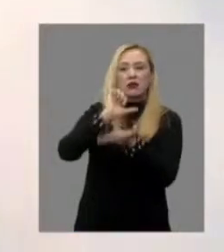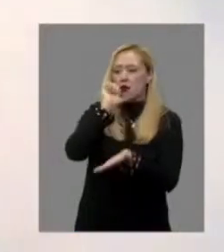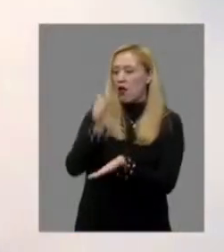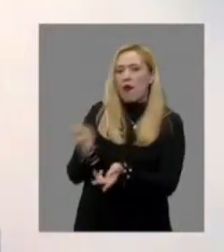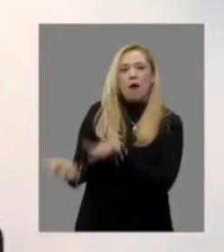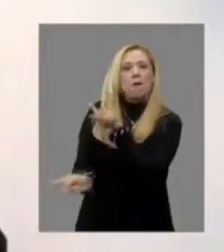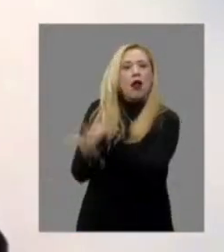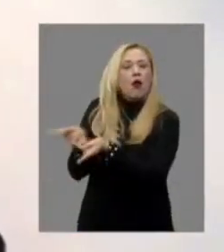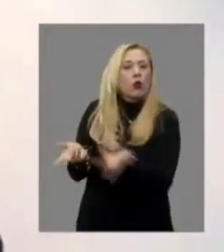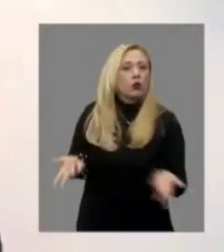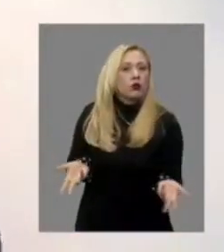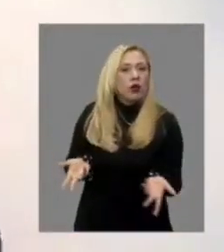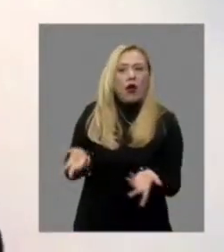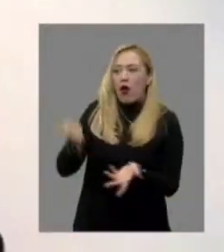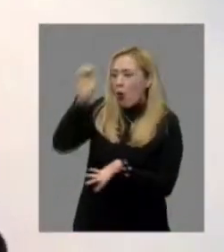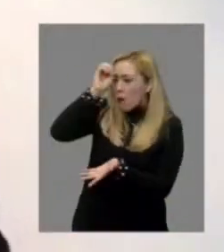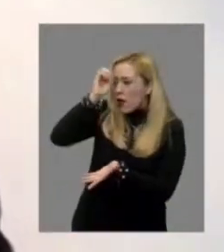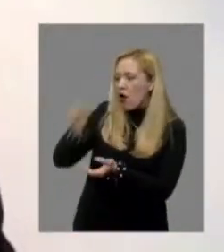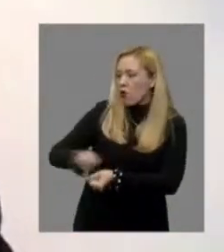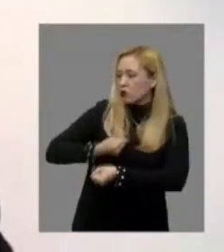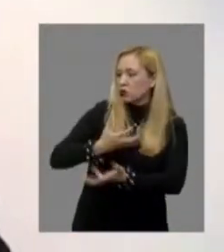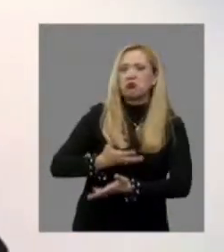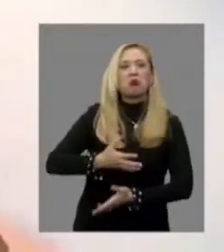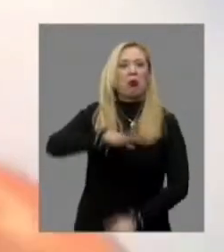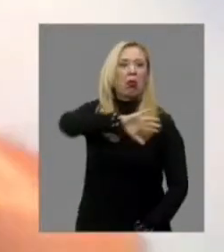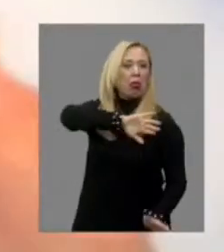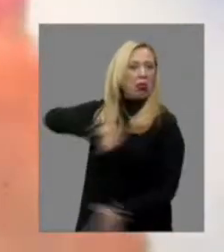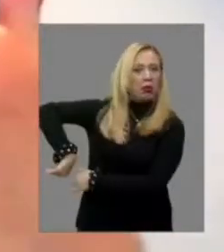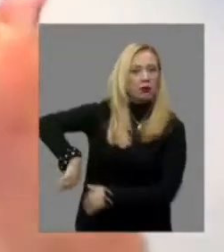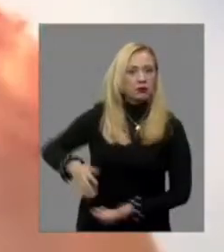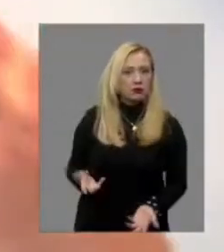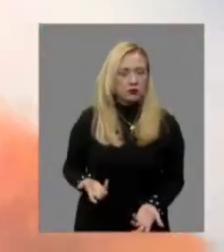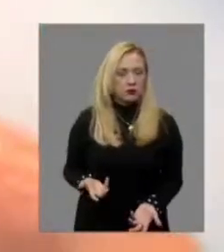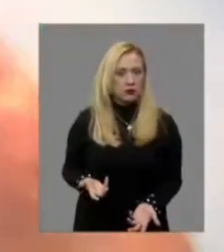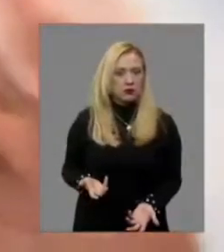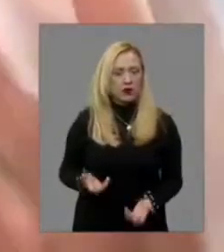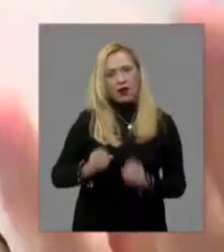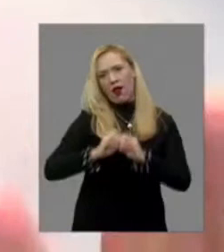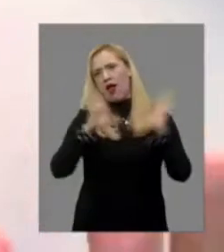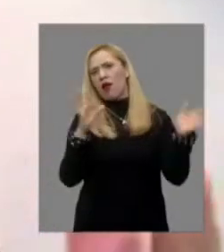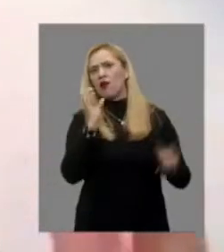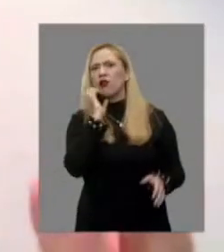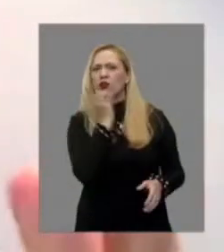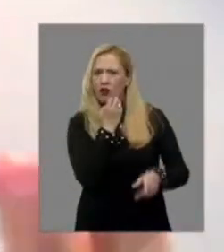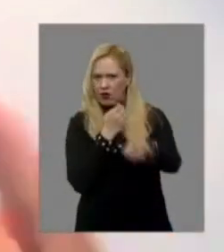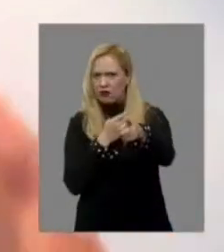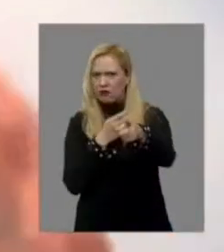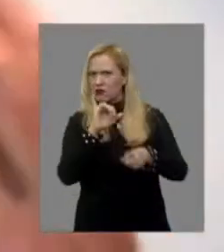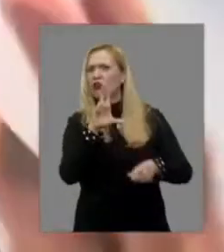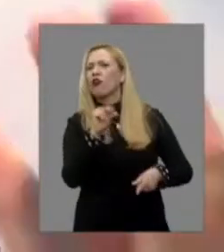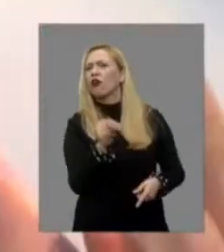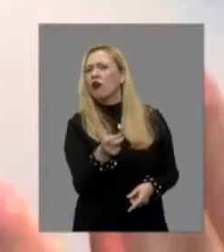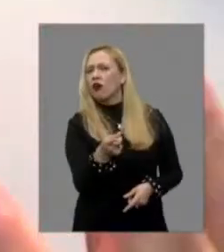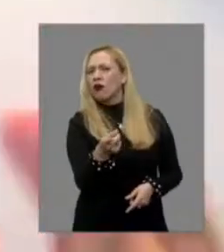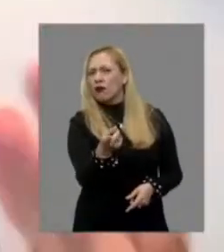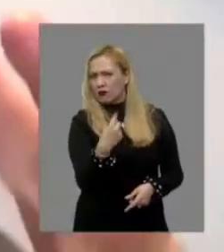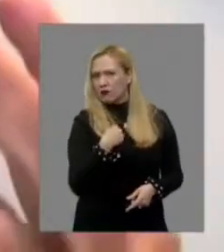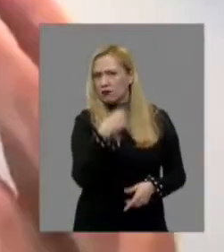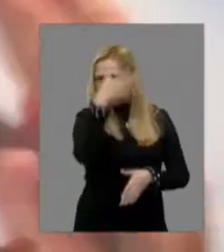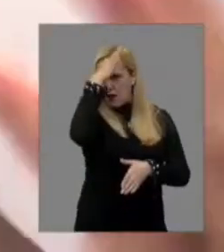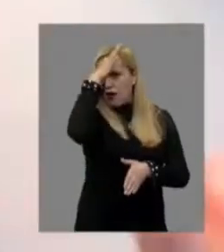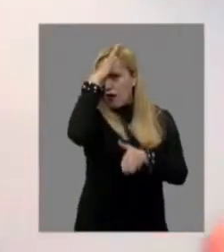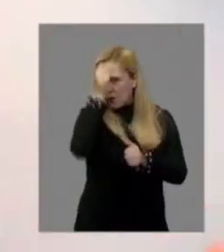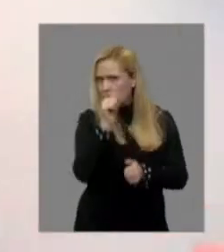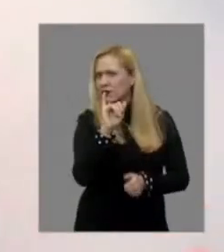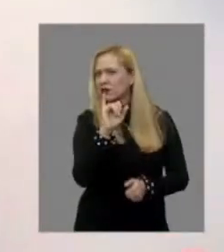discapacidad. Además, Jorge, estarás de acuerdo conmigo, con una evolución en nuestra propia concepción